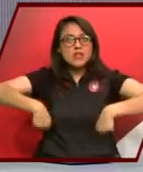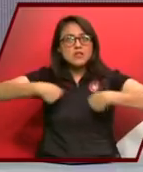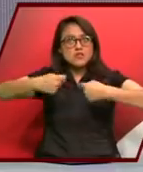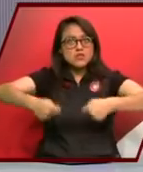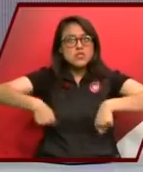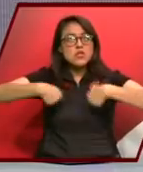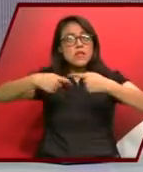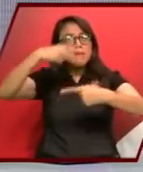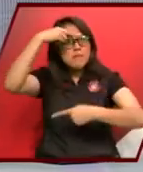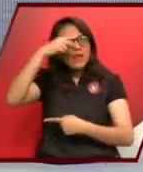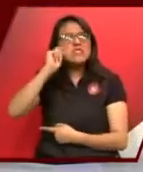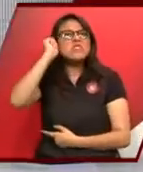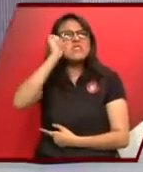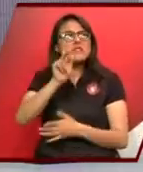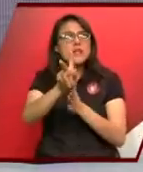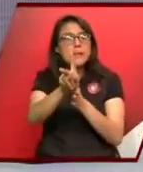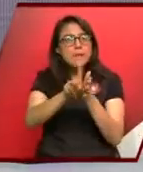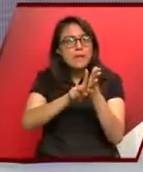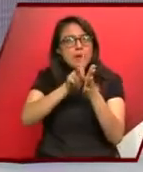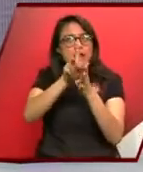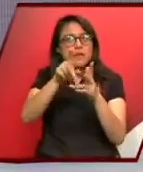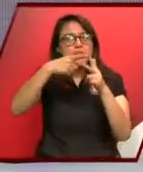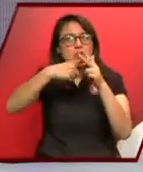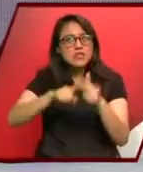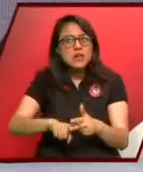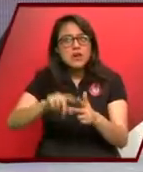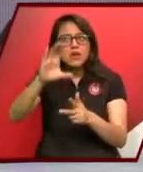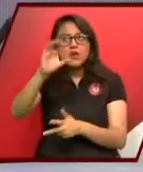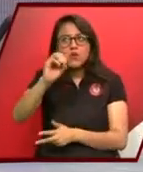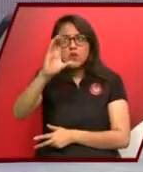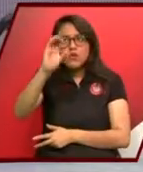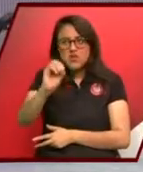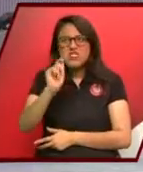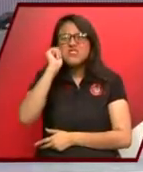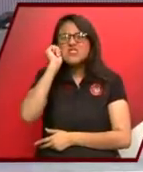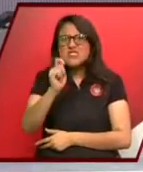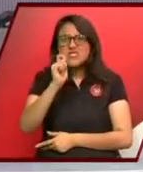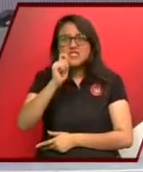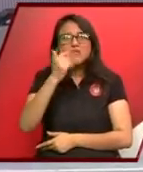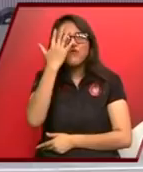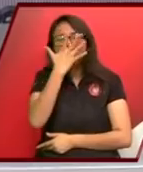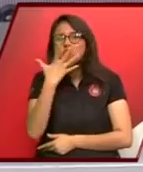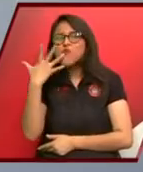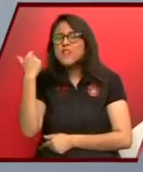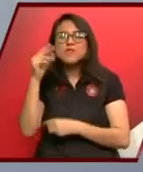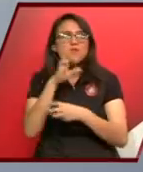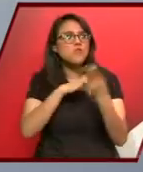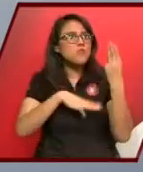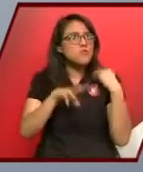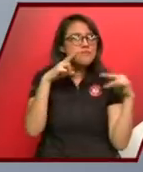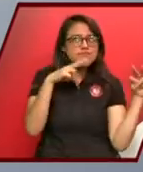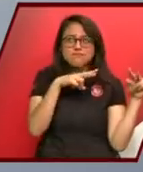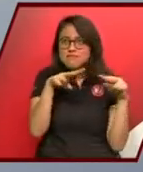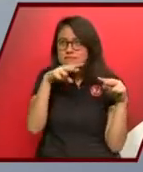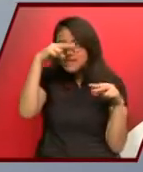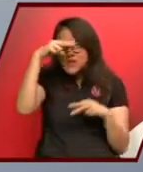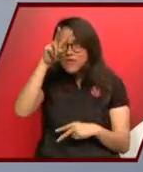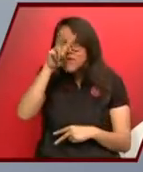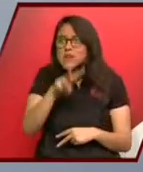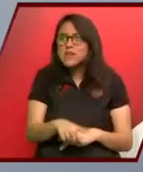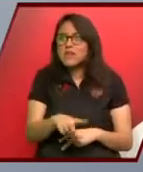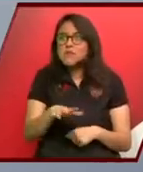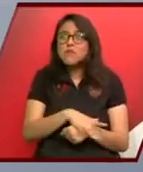mexicanas. Inspirado en una película que recién sacó Disney, la de Coco. Uh-huh. Es una película que maravilló al mundo y habló muy bien de